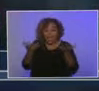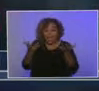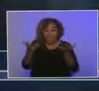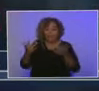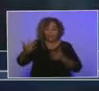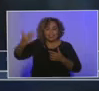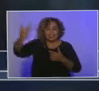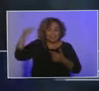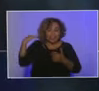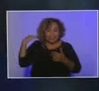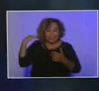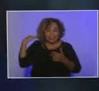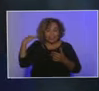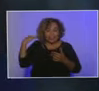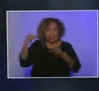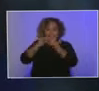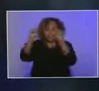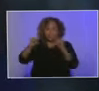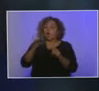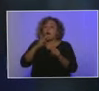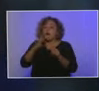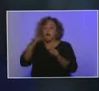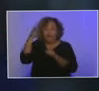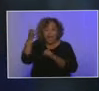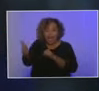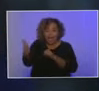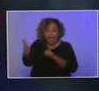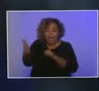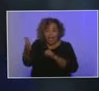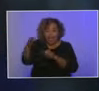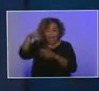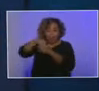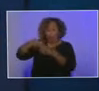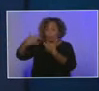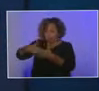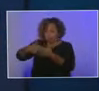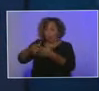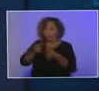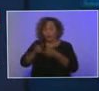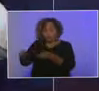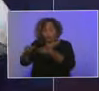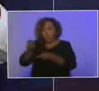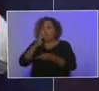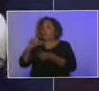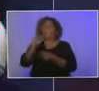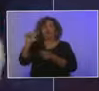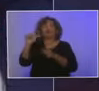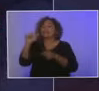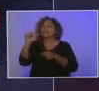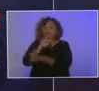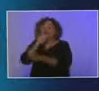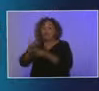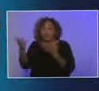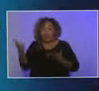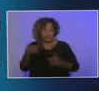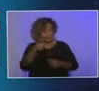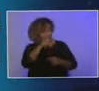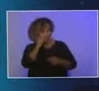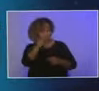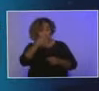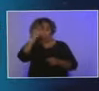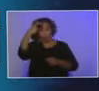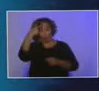de el sistema de acueducto también, el sistema de agua de la bomba para servirle a los comedores. Vamos a ser aquí sinceros, que los funcionarios del